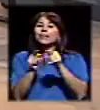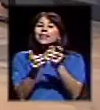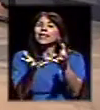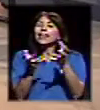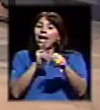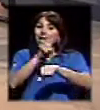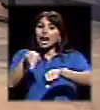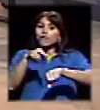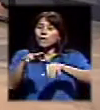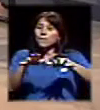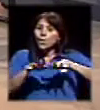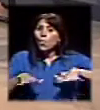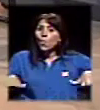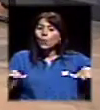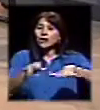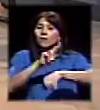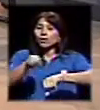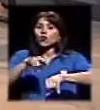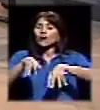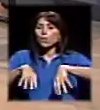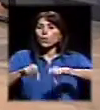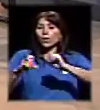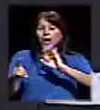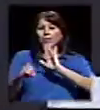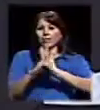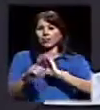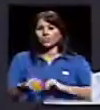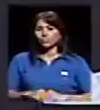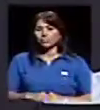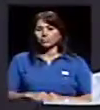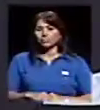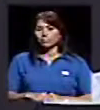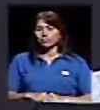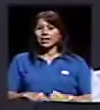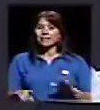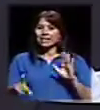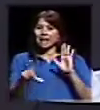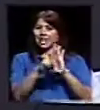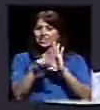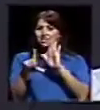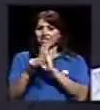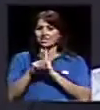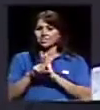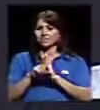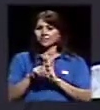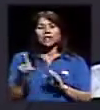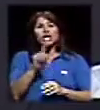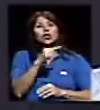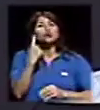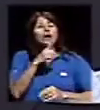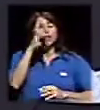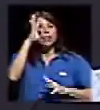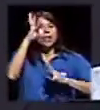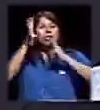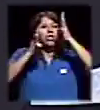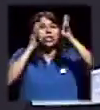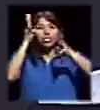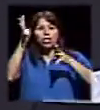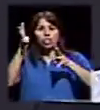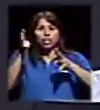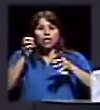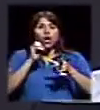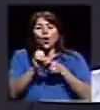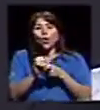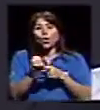república fundamentalmente de derecho, ¿verdad? De leyes y no de arbitrios o de